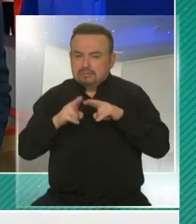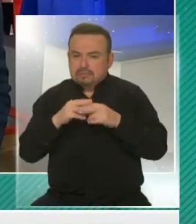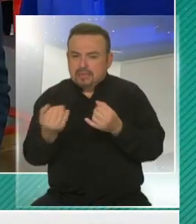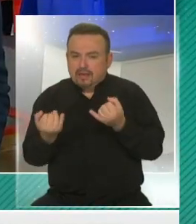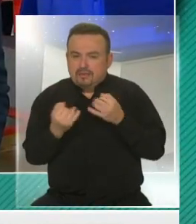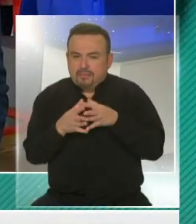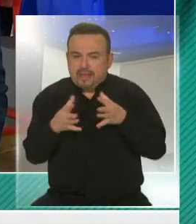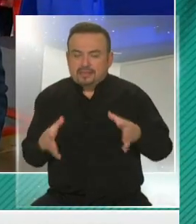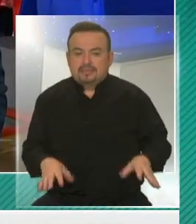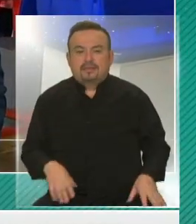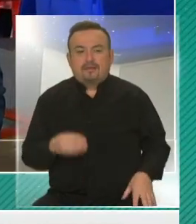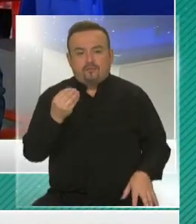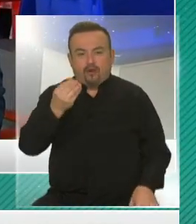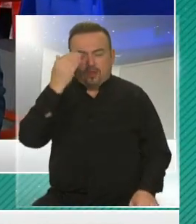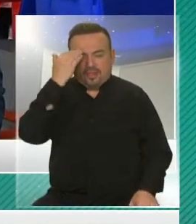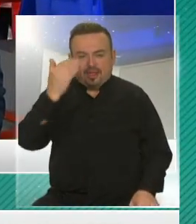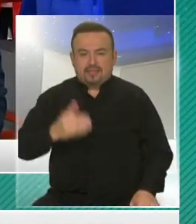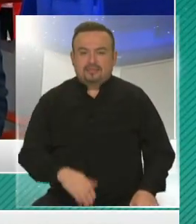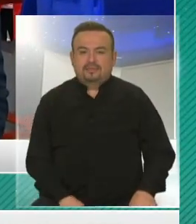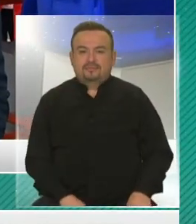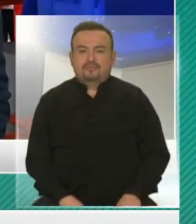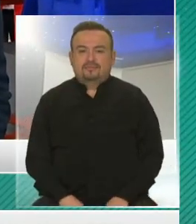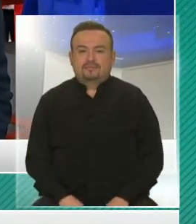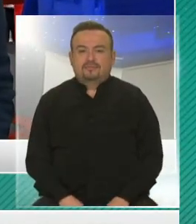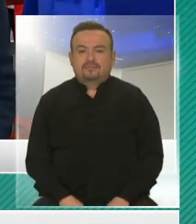a entregar más detalles. Buenos días, Daniela.